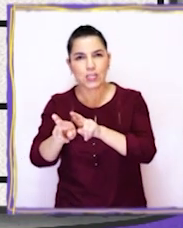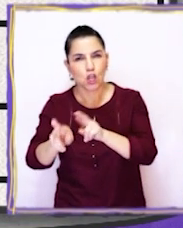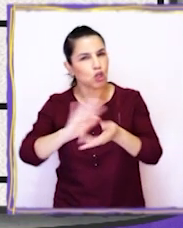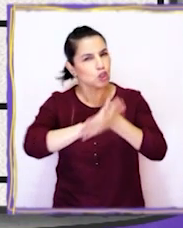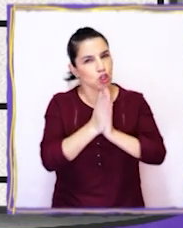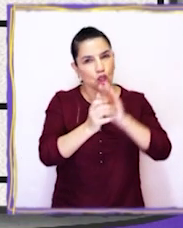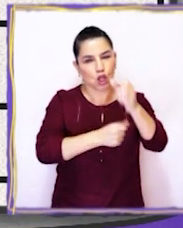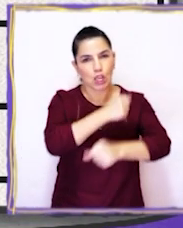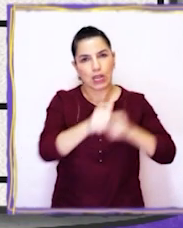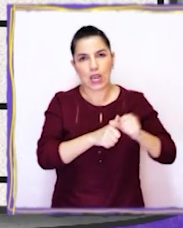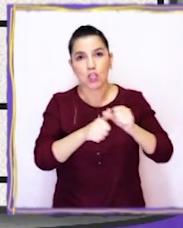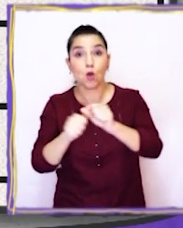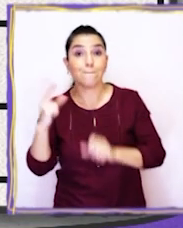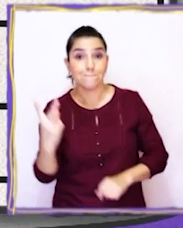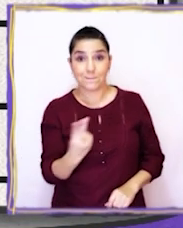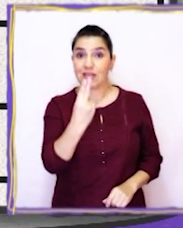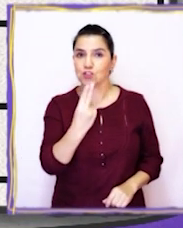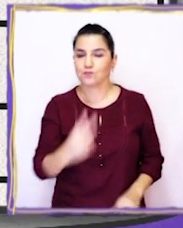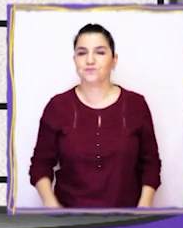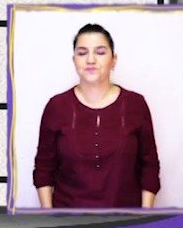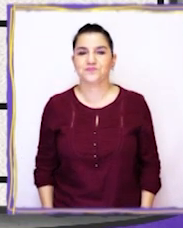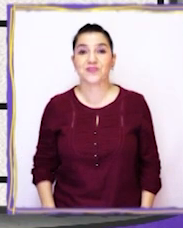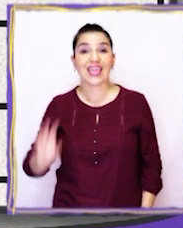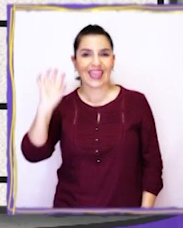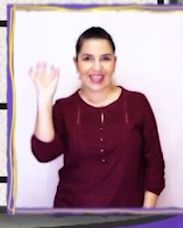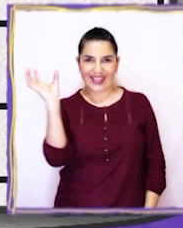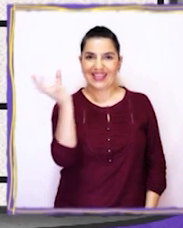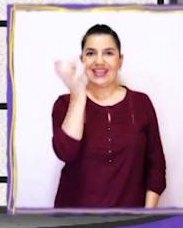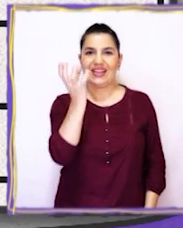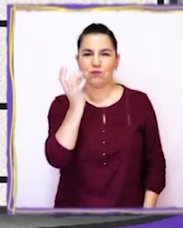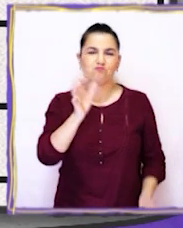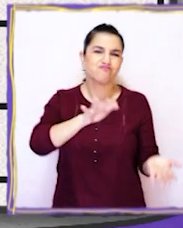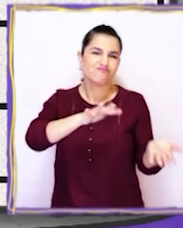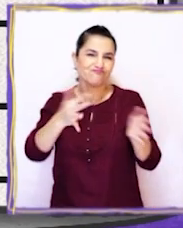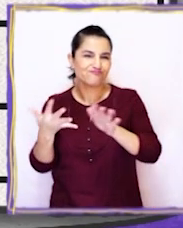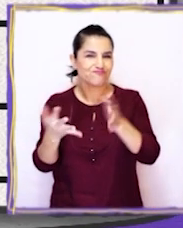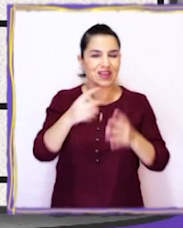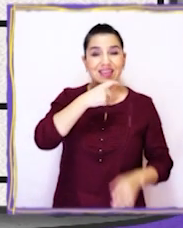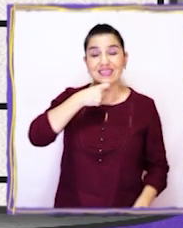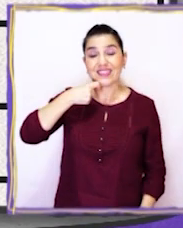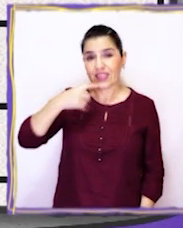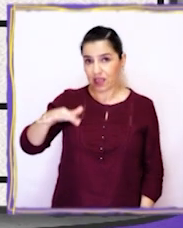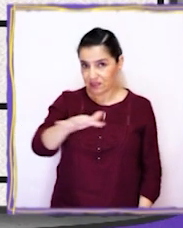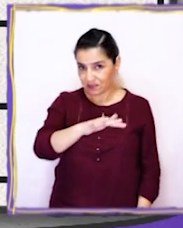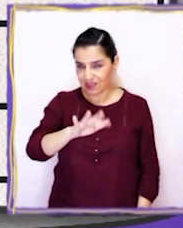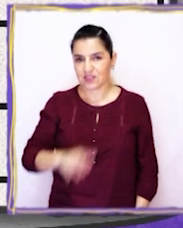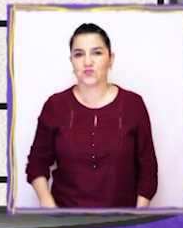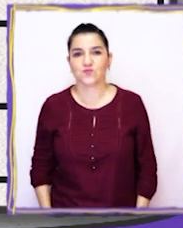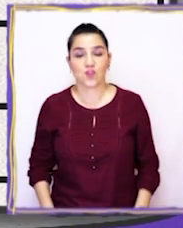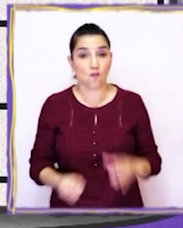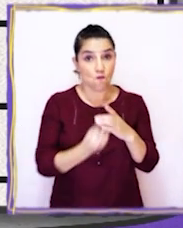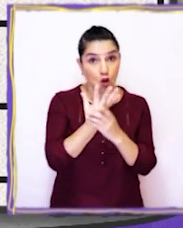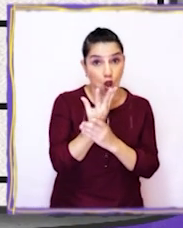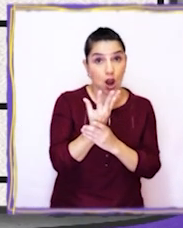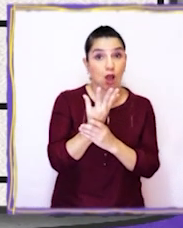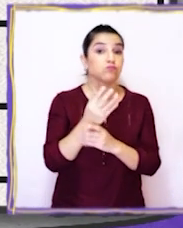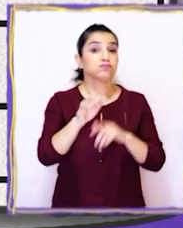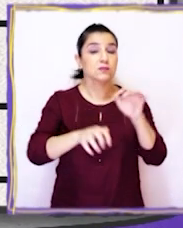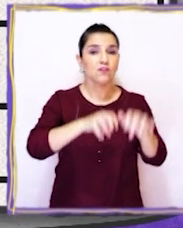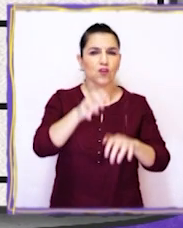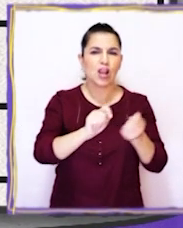ríos todo el año de régimen mixto. Clima: semidesértico o estepárico. Flora y